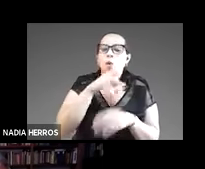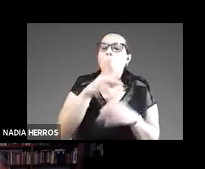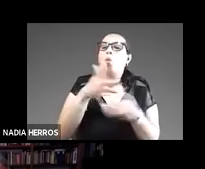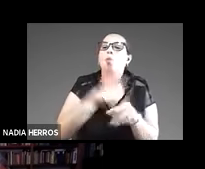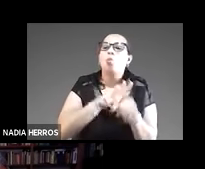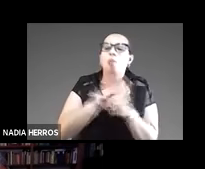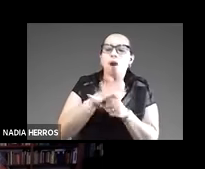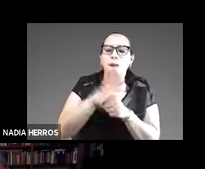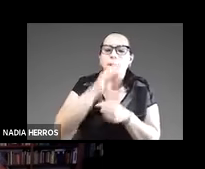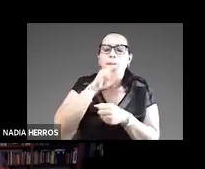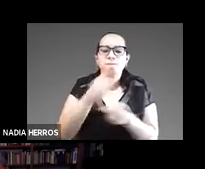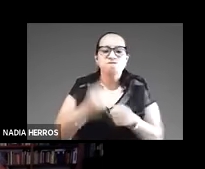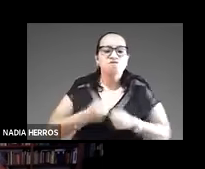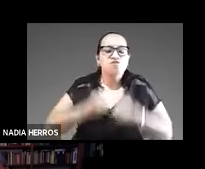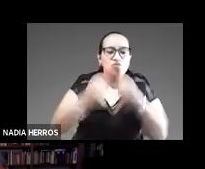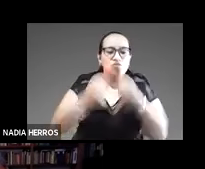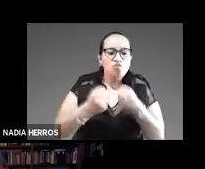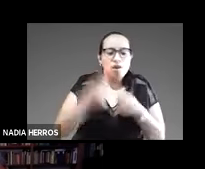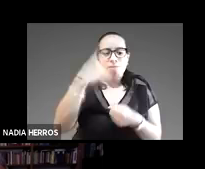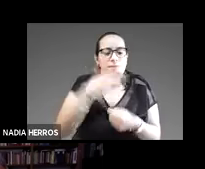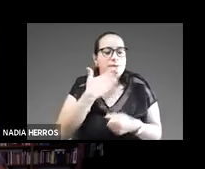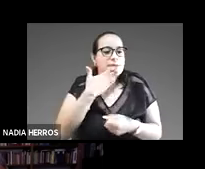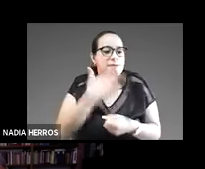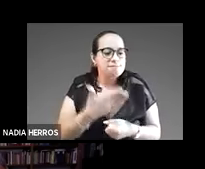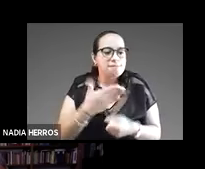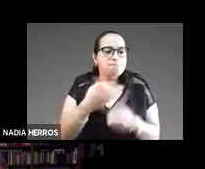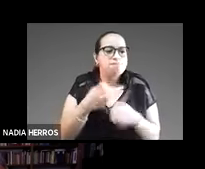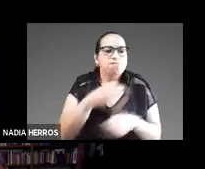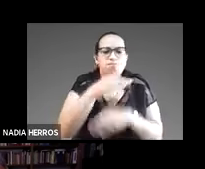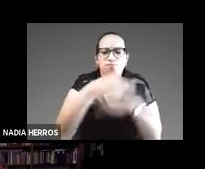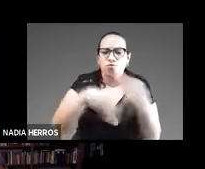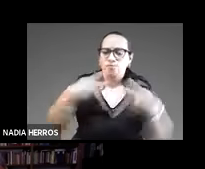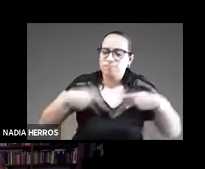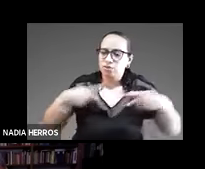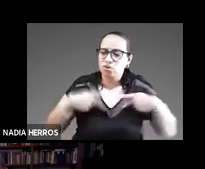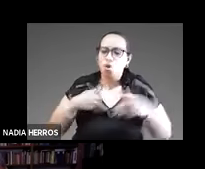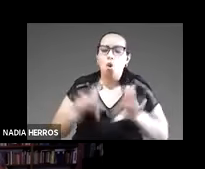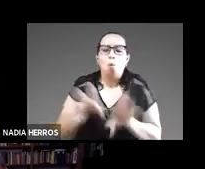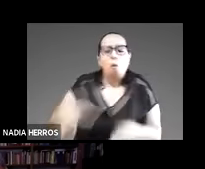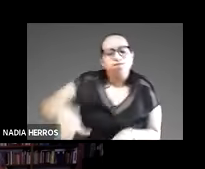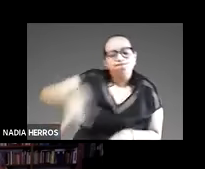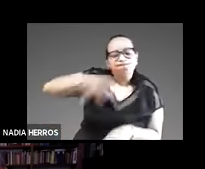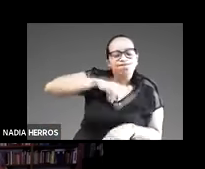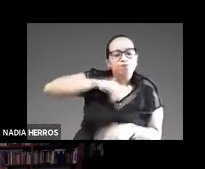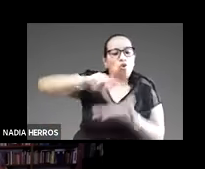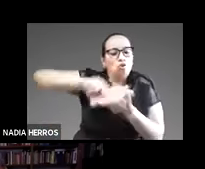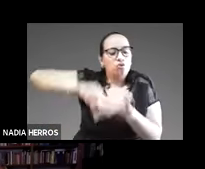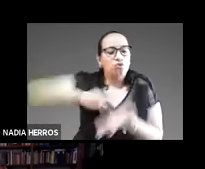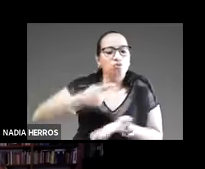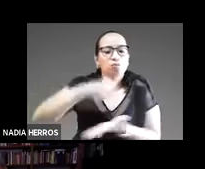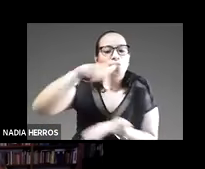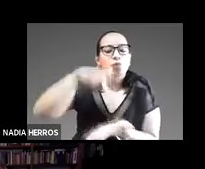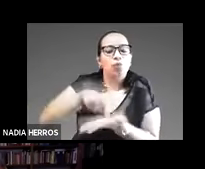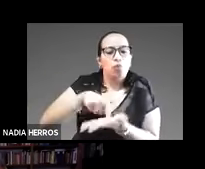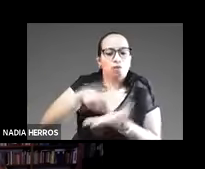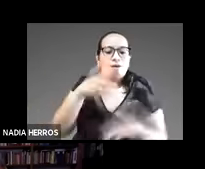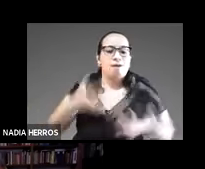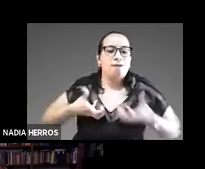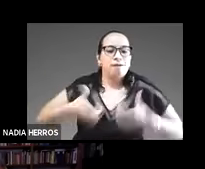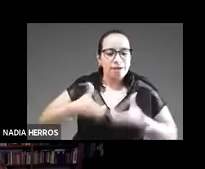de las que fortalecen más el bienestar comunitario es la reapropiación del espacio público?